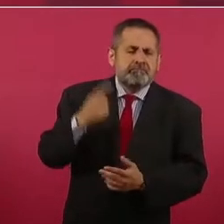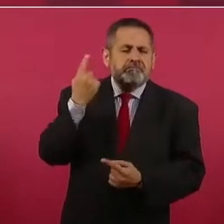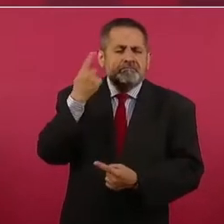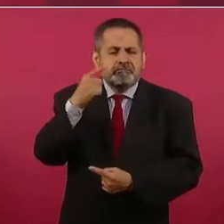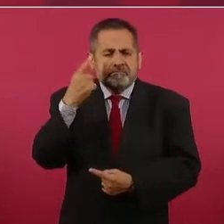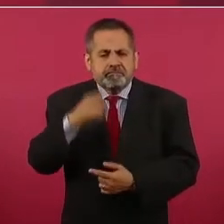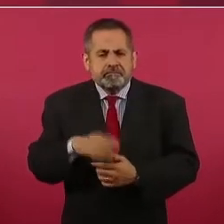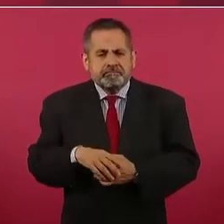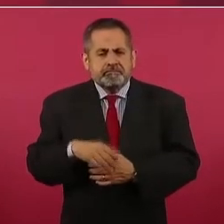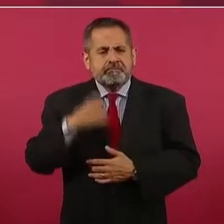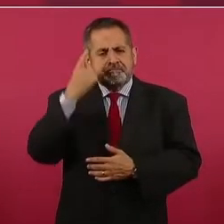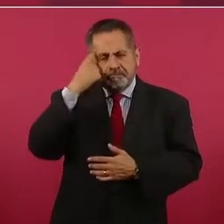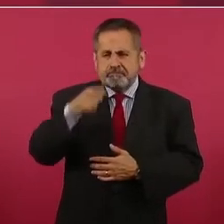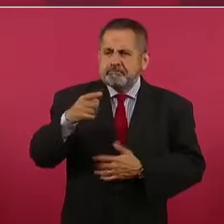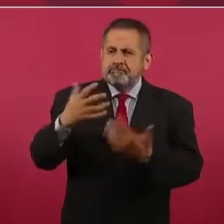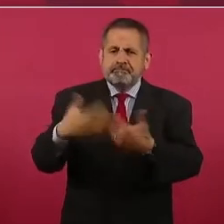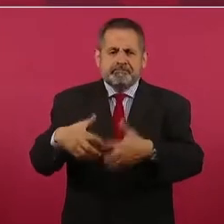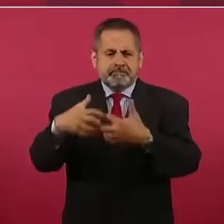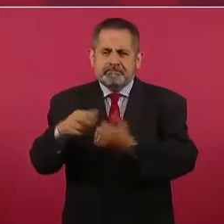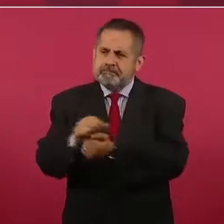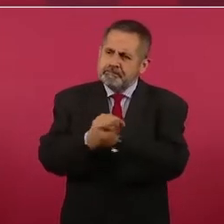y para qué las refinerías?